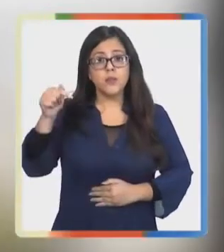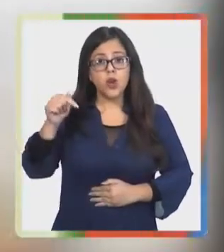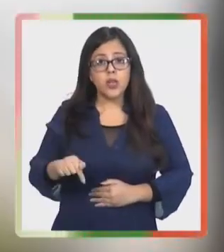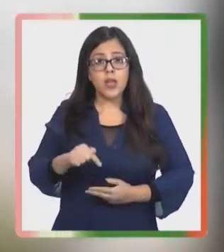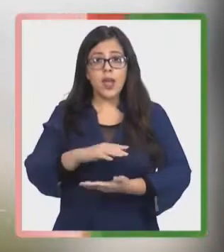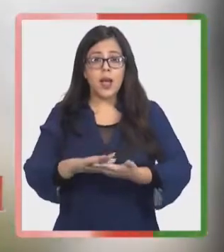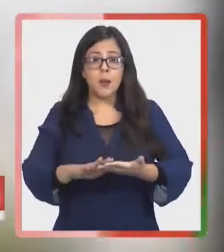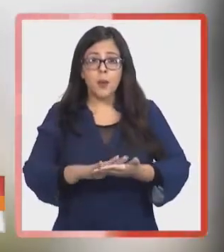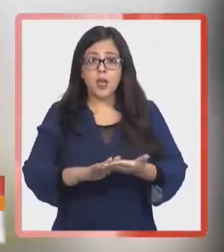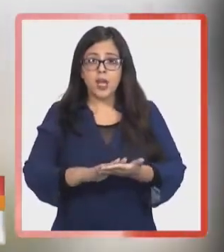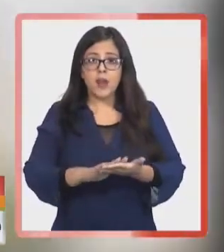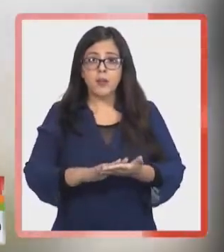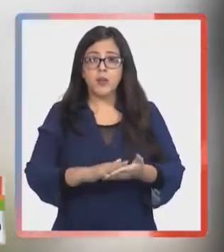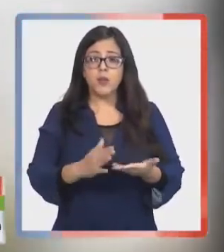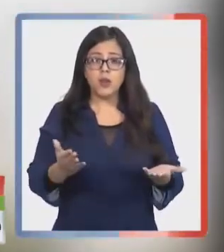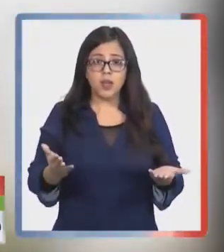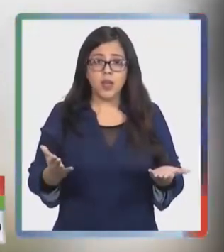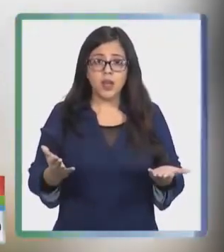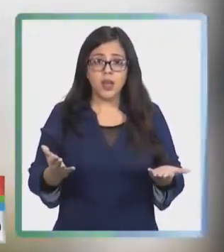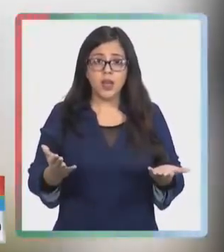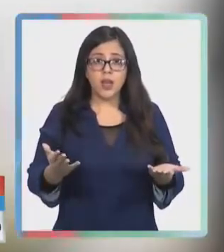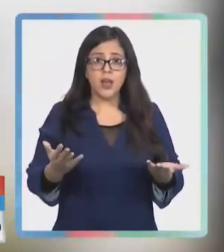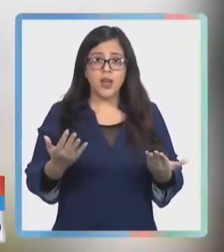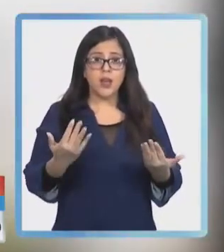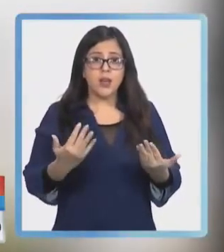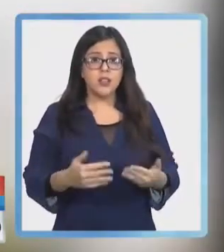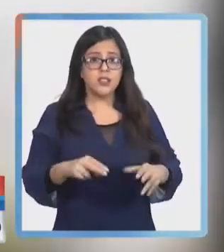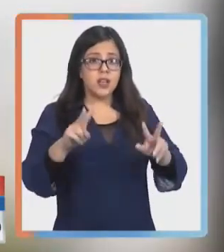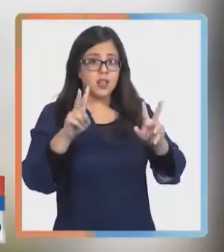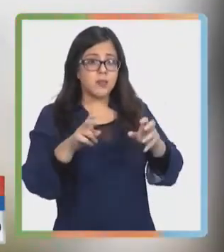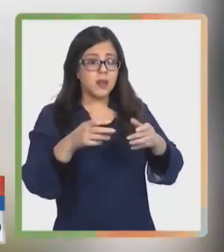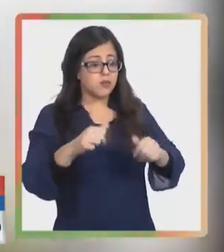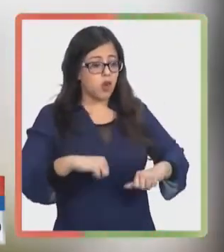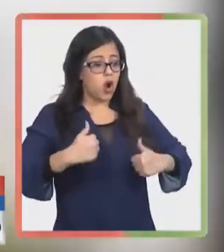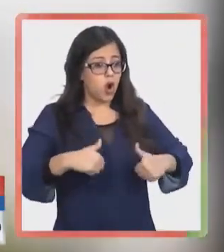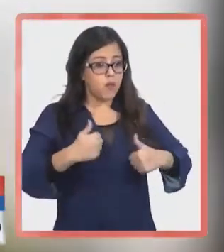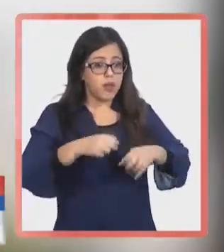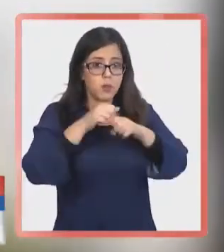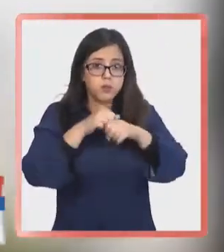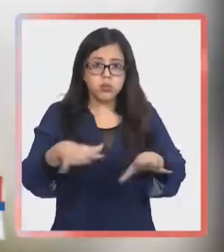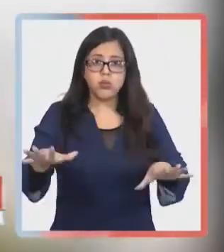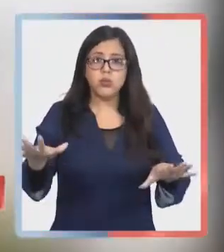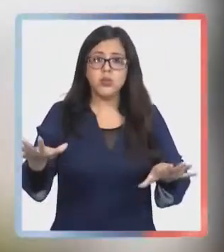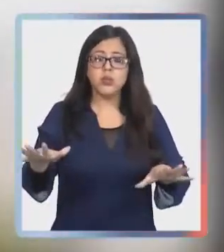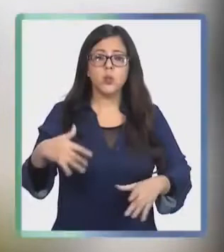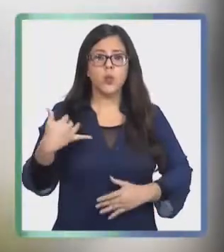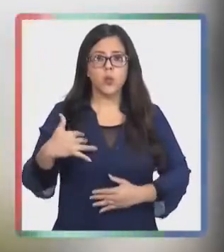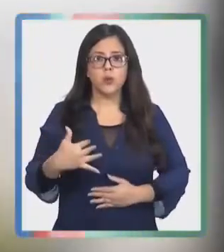Hoy día, por ejemplo, la explosión o implosión identitaria en la juventud es brutal.